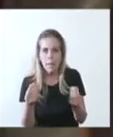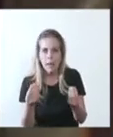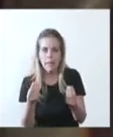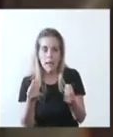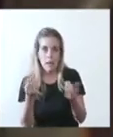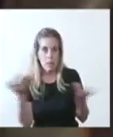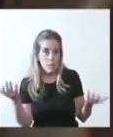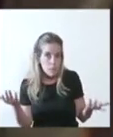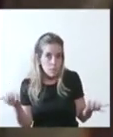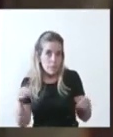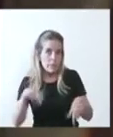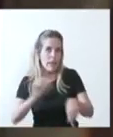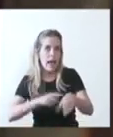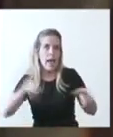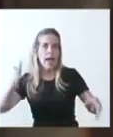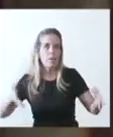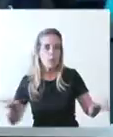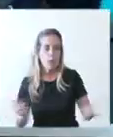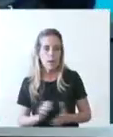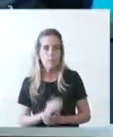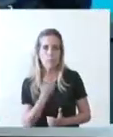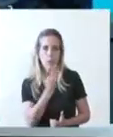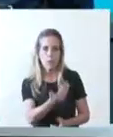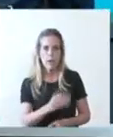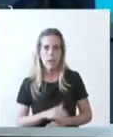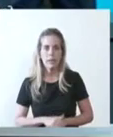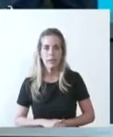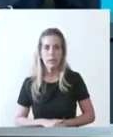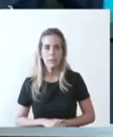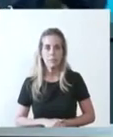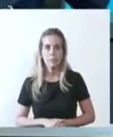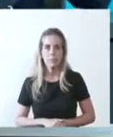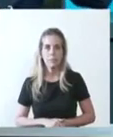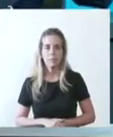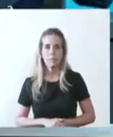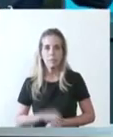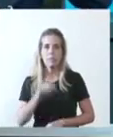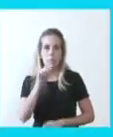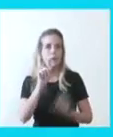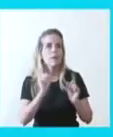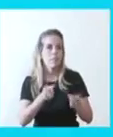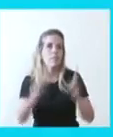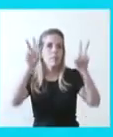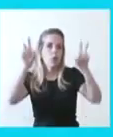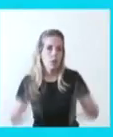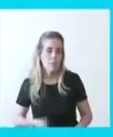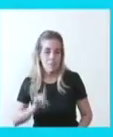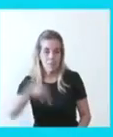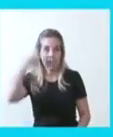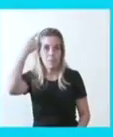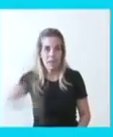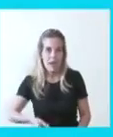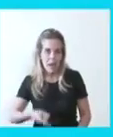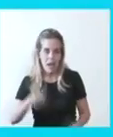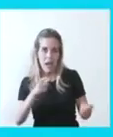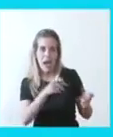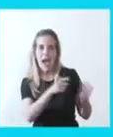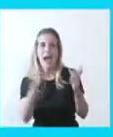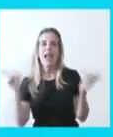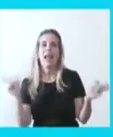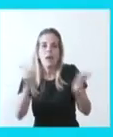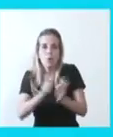otra época del año. Muchas gracias. No, por favor. Todo eso es objeto de lo que tenemos que ver mañana,